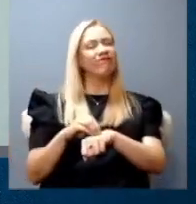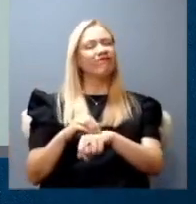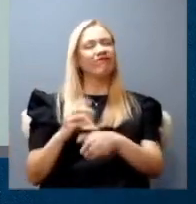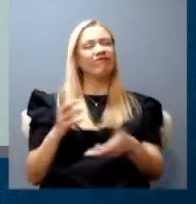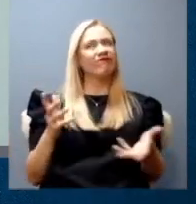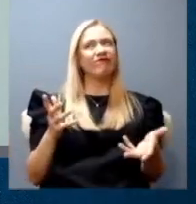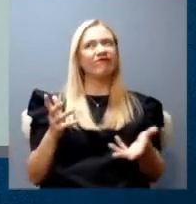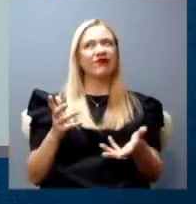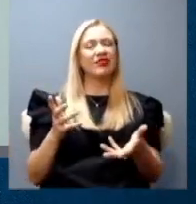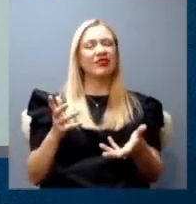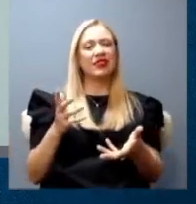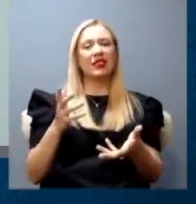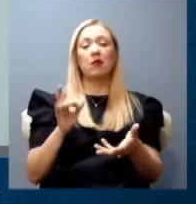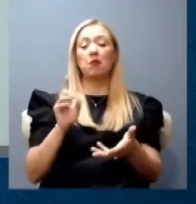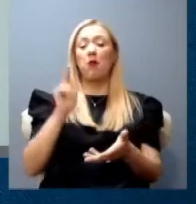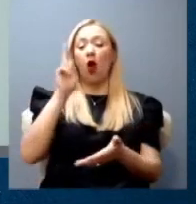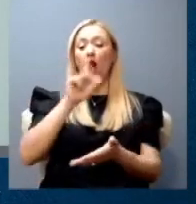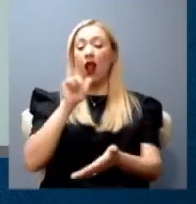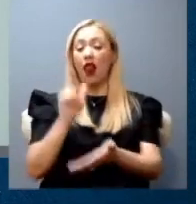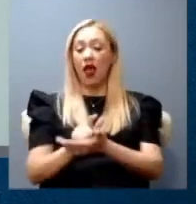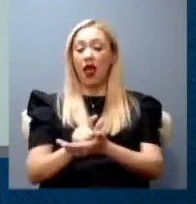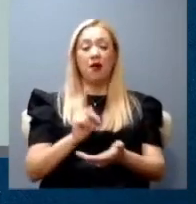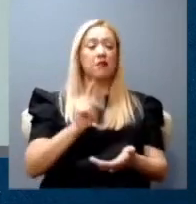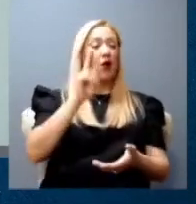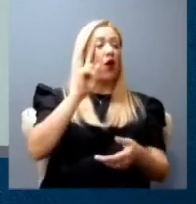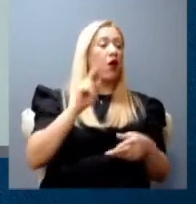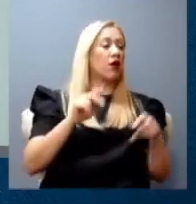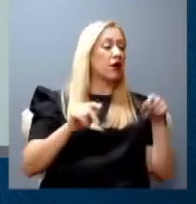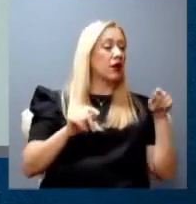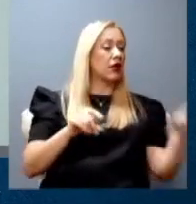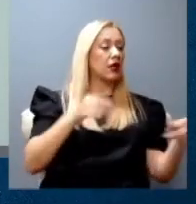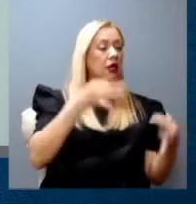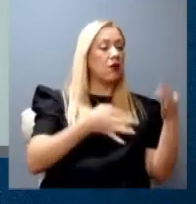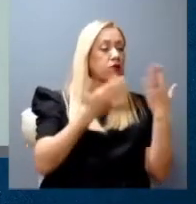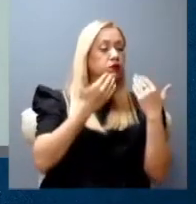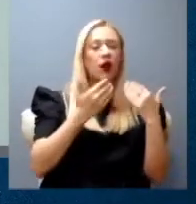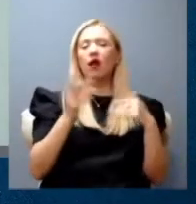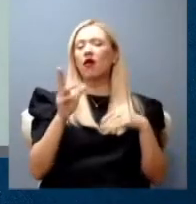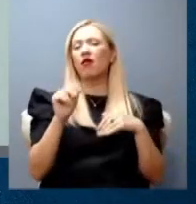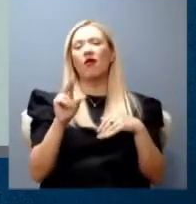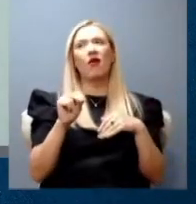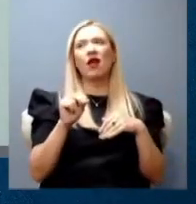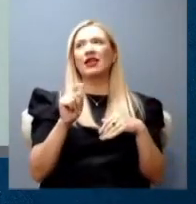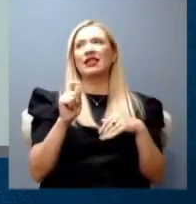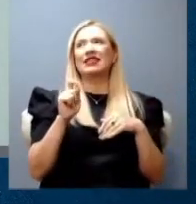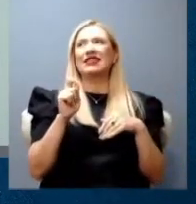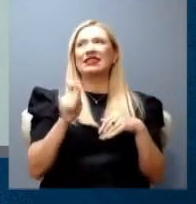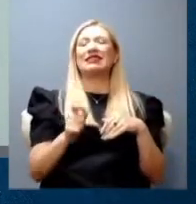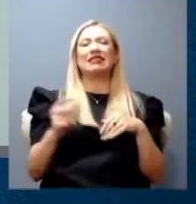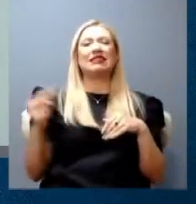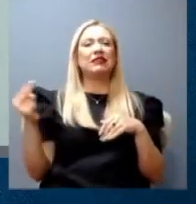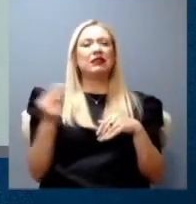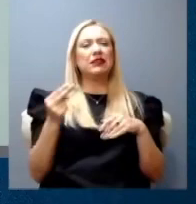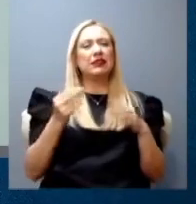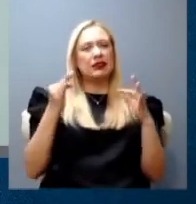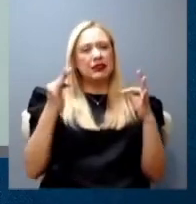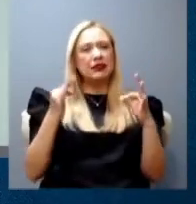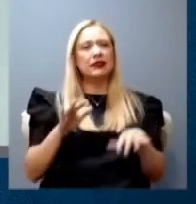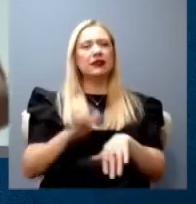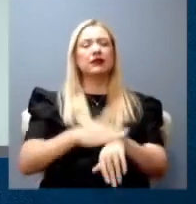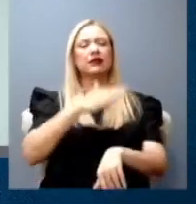es una parte fundamental, es una parte que se tiene que considerar para la justicia transicional, realmente que